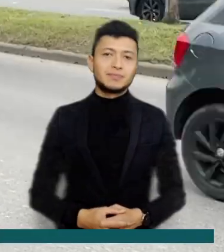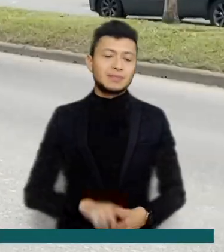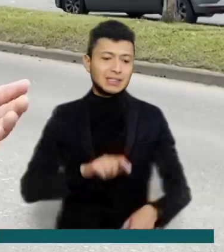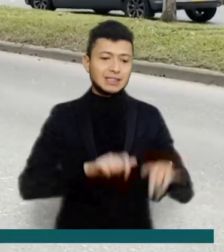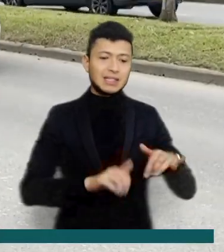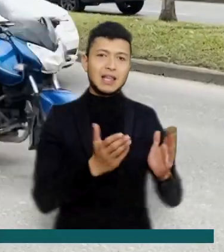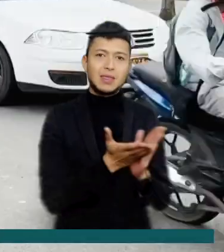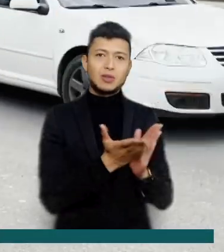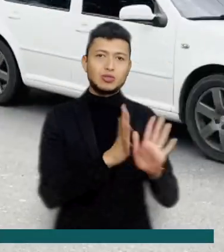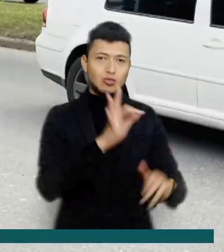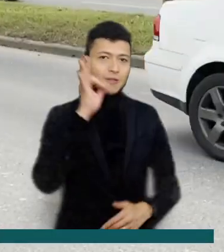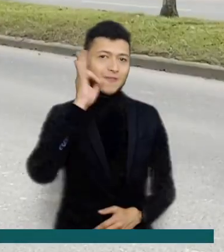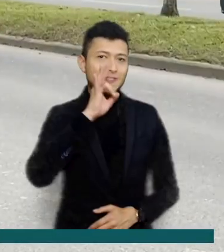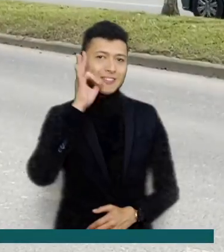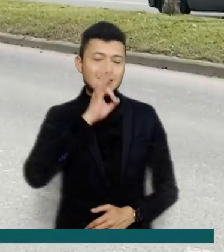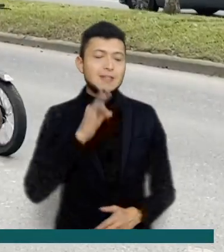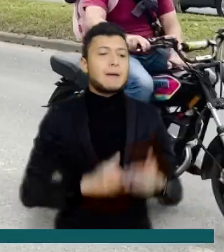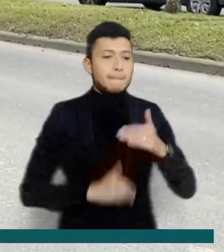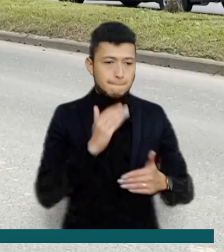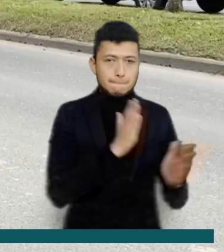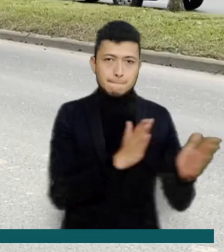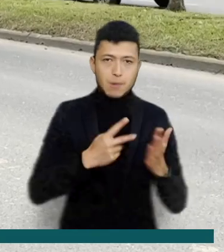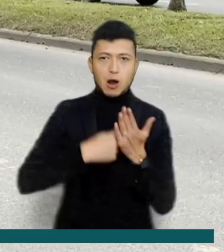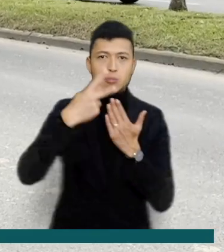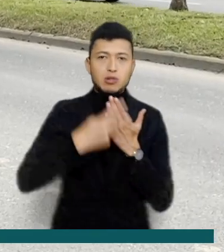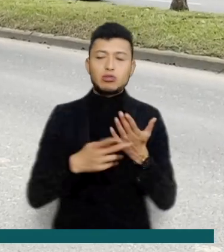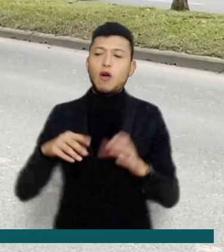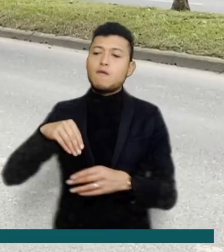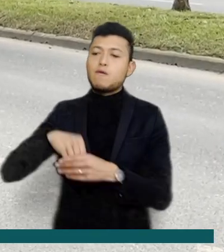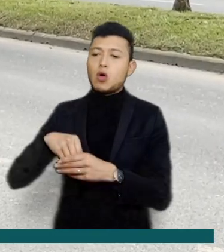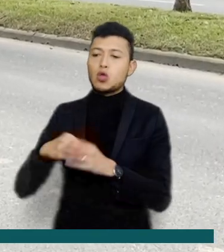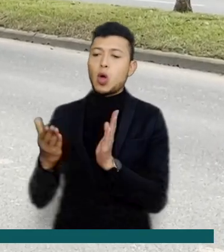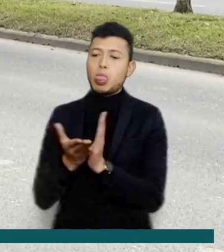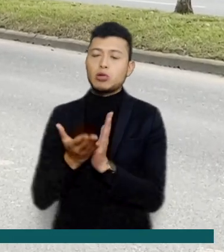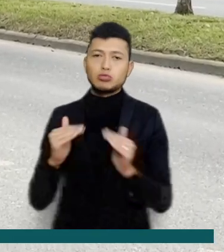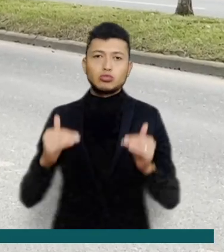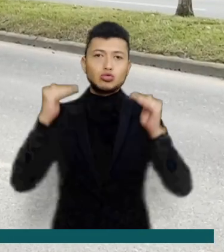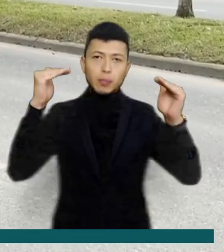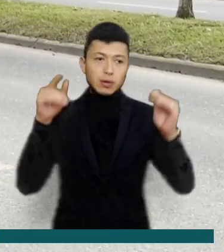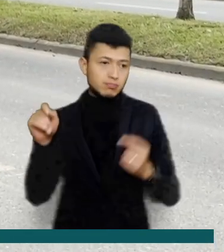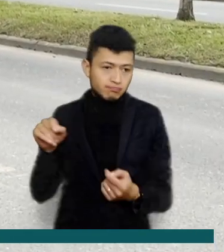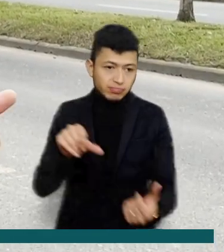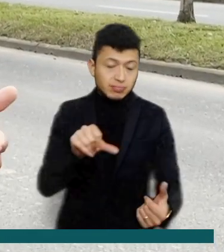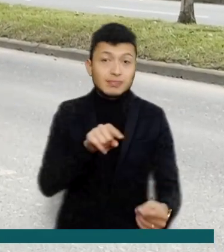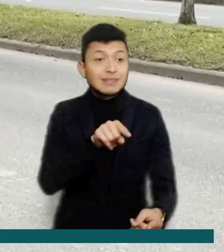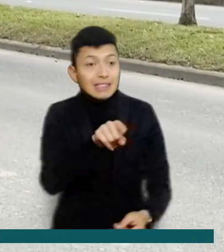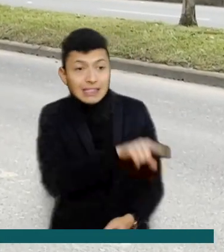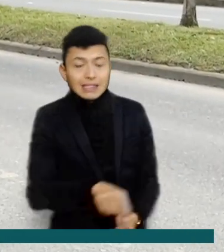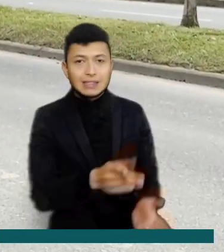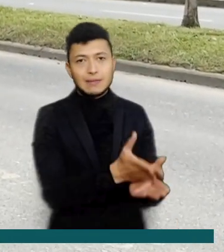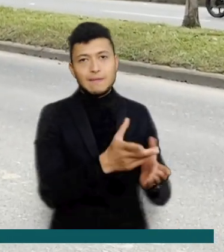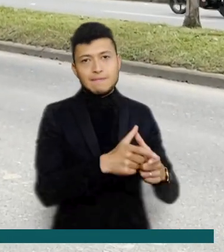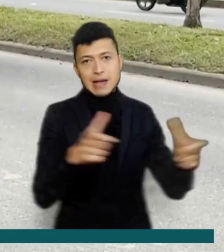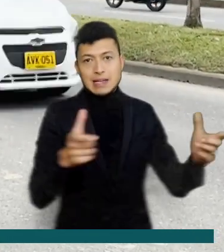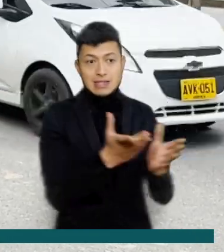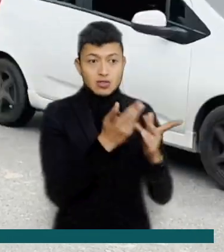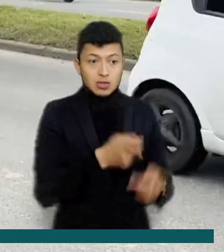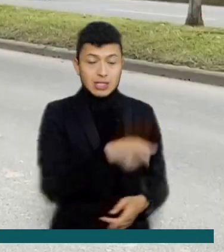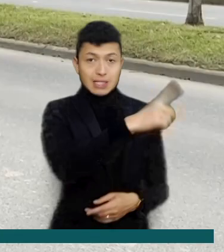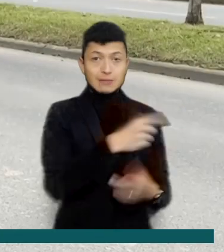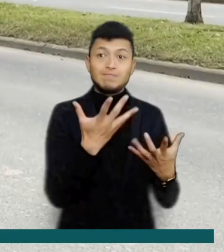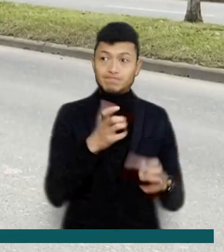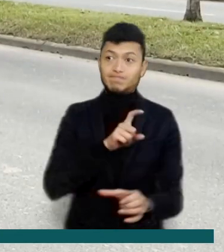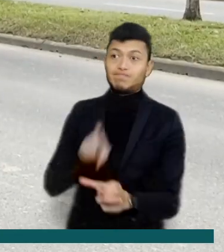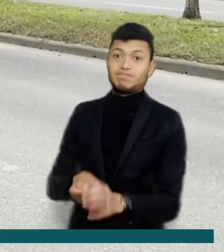La Secretaría de Educación de Villavicencio puso en marcha el proyecto del Fondo de Educación Superior, que beneficiará a varios estudiantes que quieran